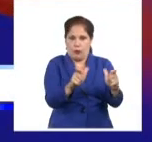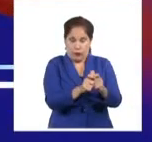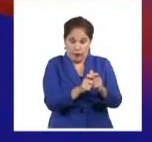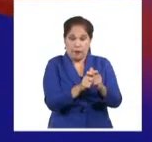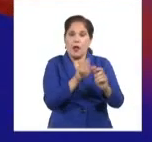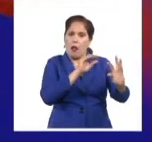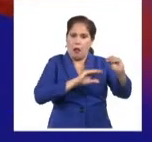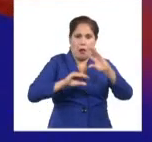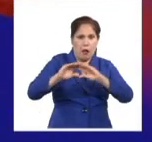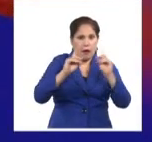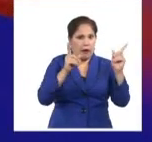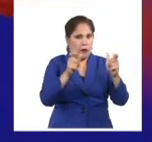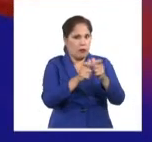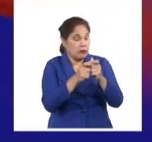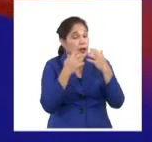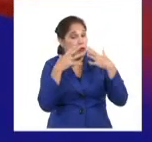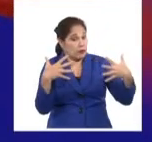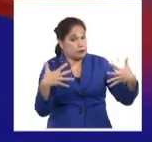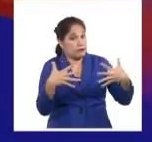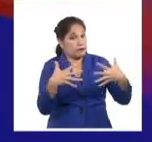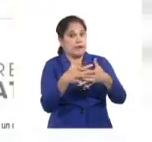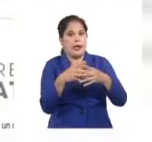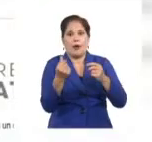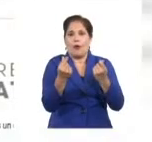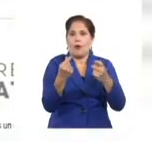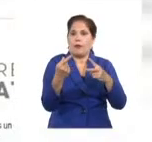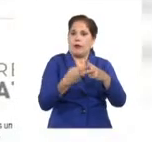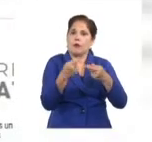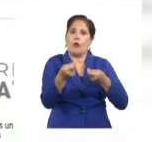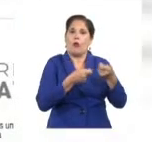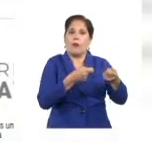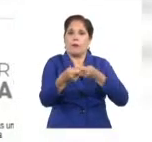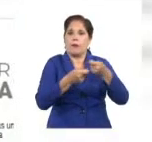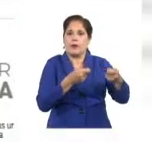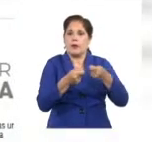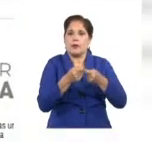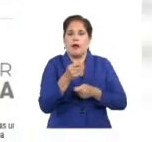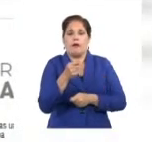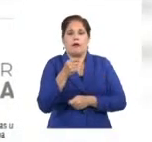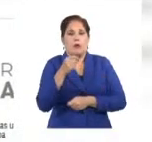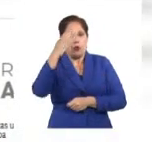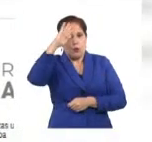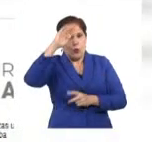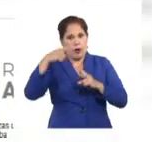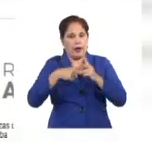los encuentros se profundizaron las relaciones económicas, comerciales y financieras entre ambos estados,